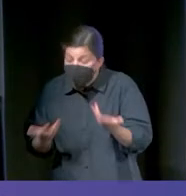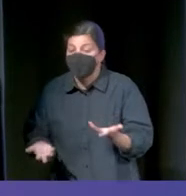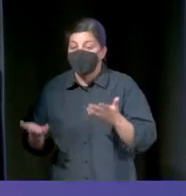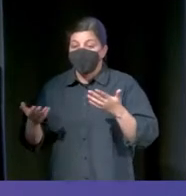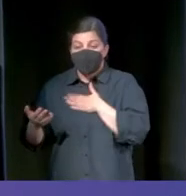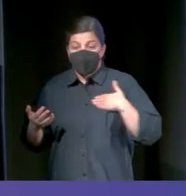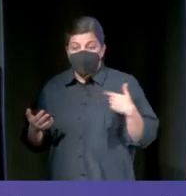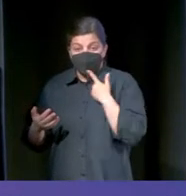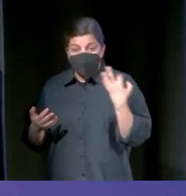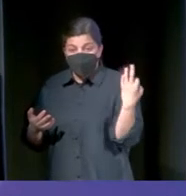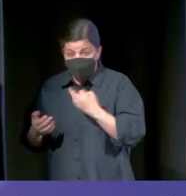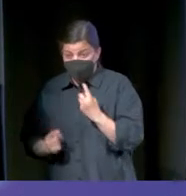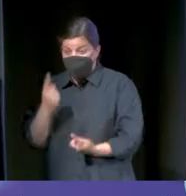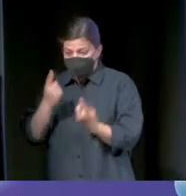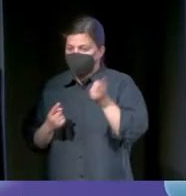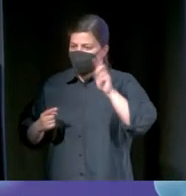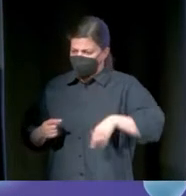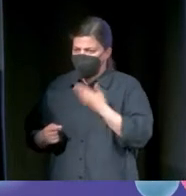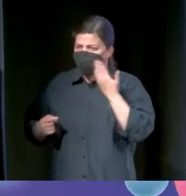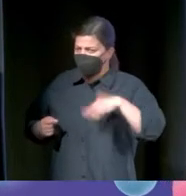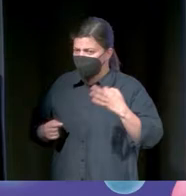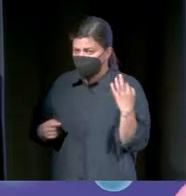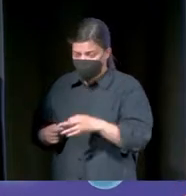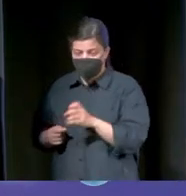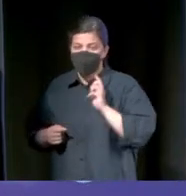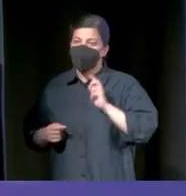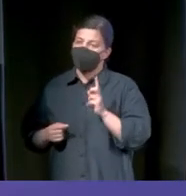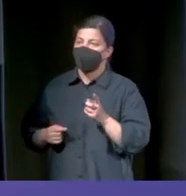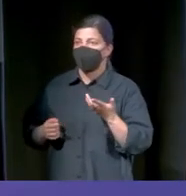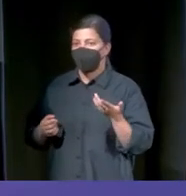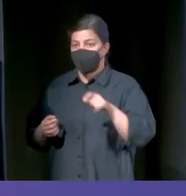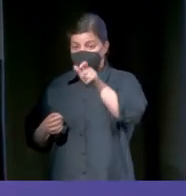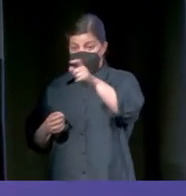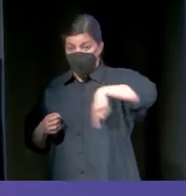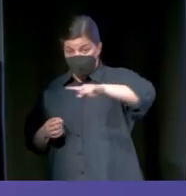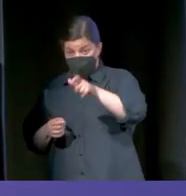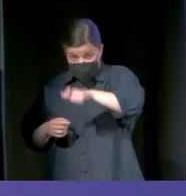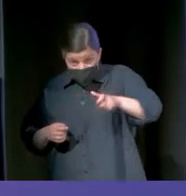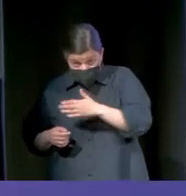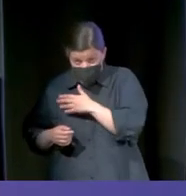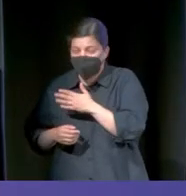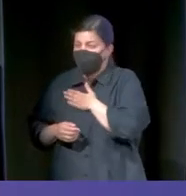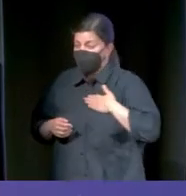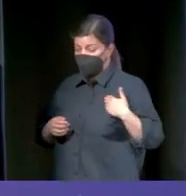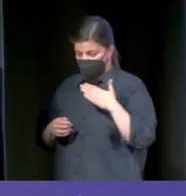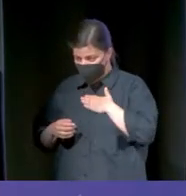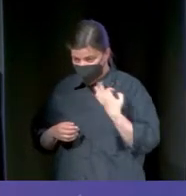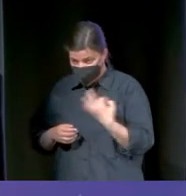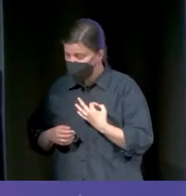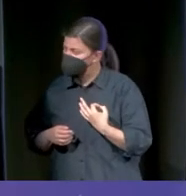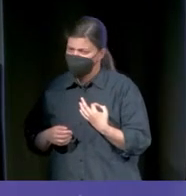decir que a veces también mola que no te dejes guiar solamente por lo que la gente está esperando de ti